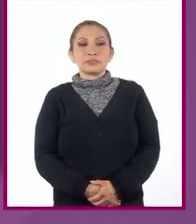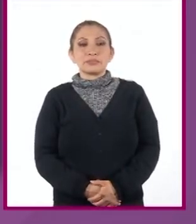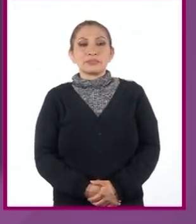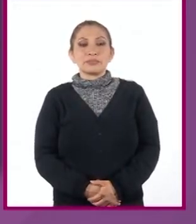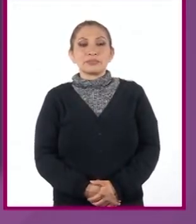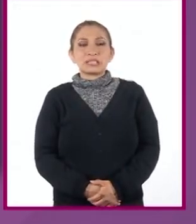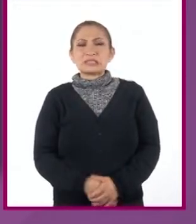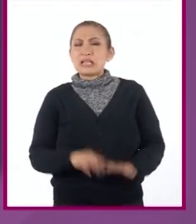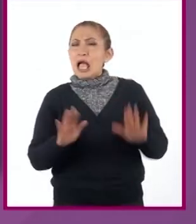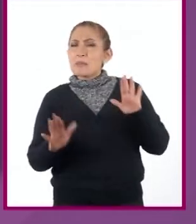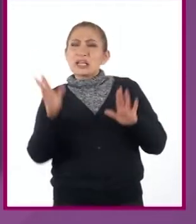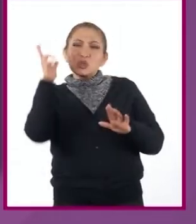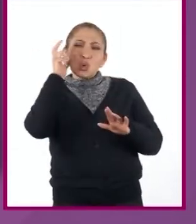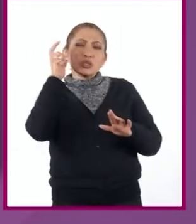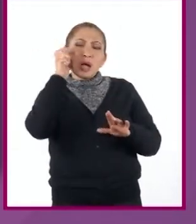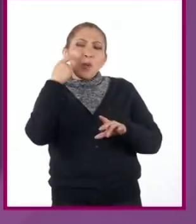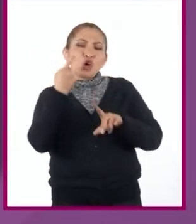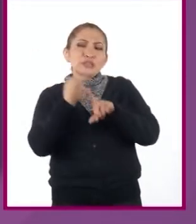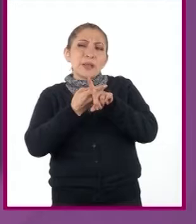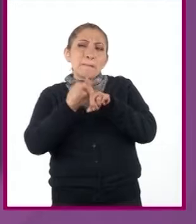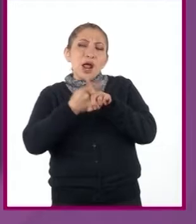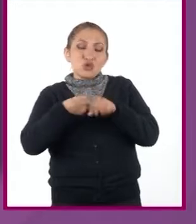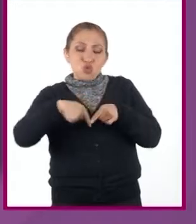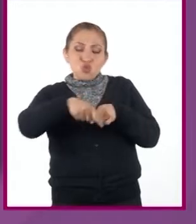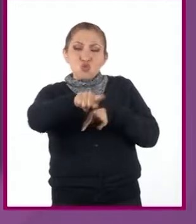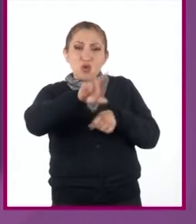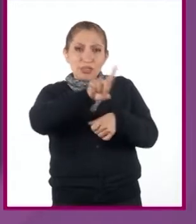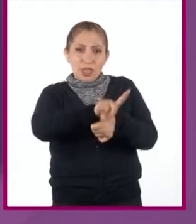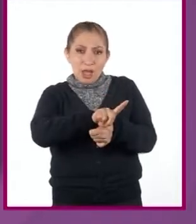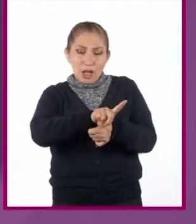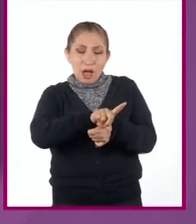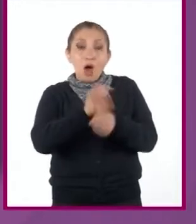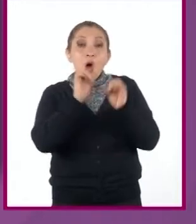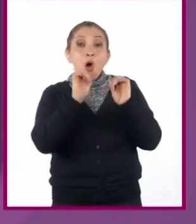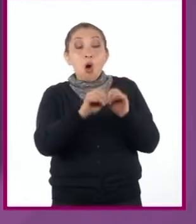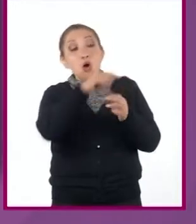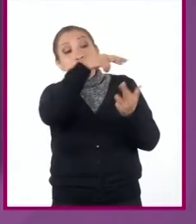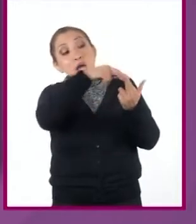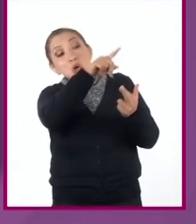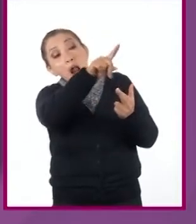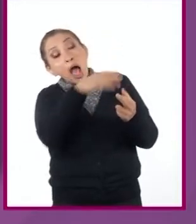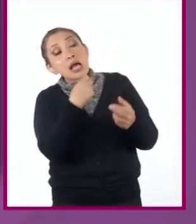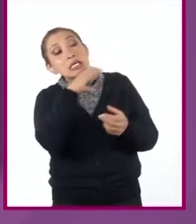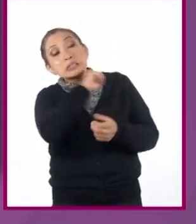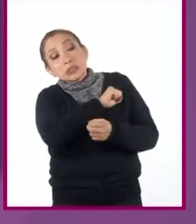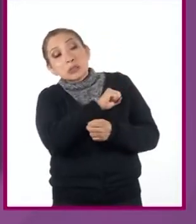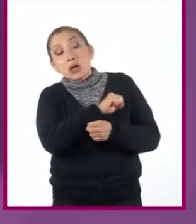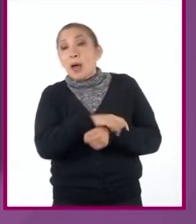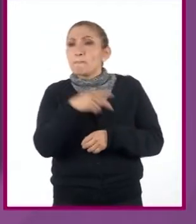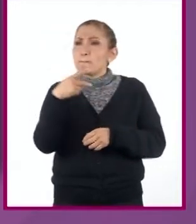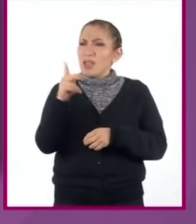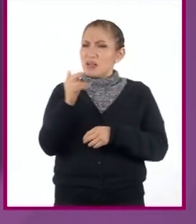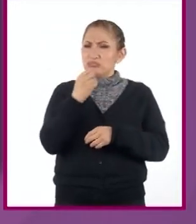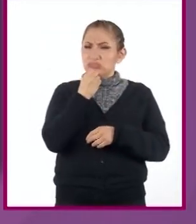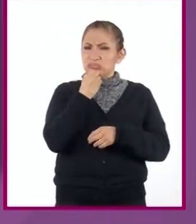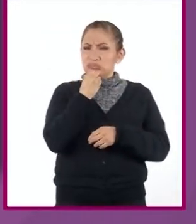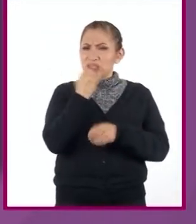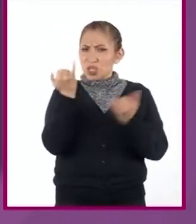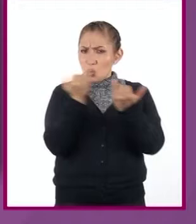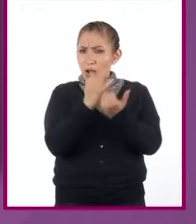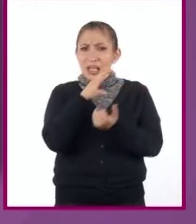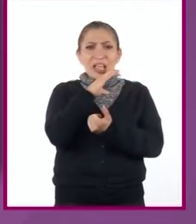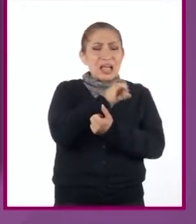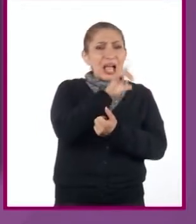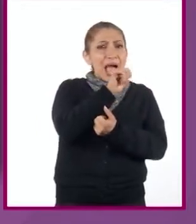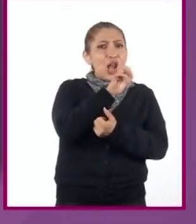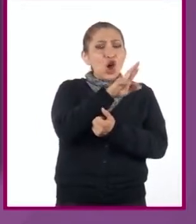A veces escuchamos sobre la temperatura que habrá durante el día, o que en cierta región hará mucho calor, pero ¿es lo mismo calor